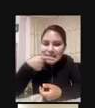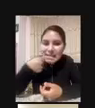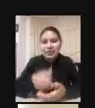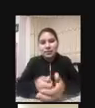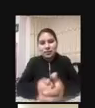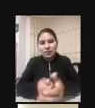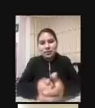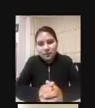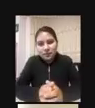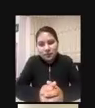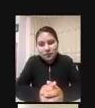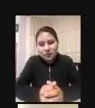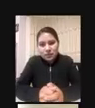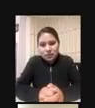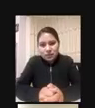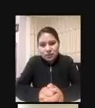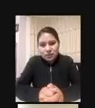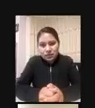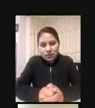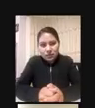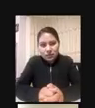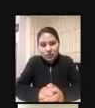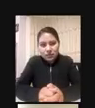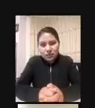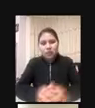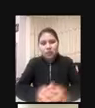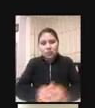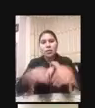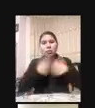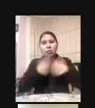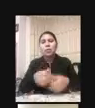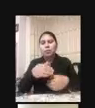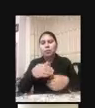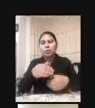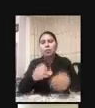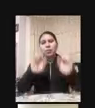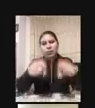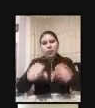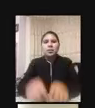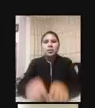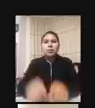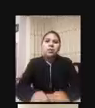diente. ¿Cómo podemos tratarlo? Siguiente, por favor.